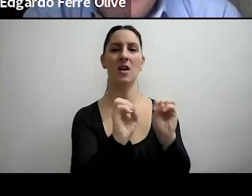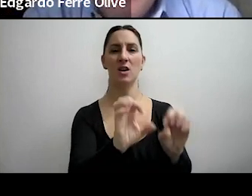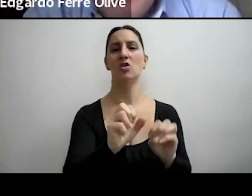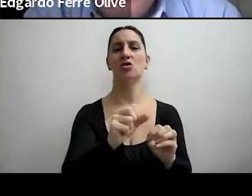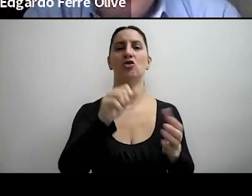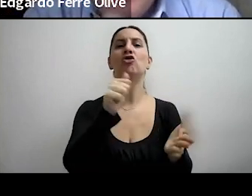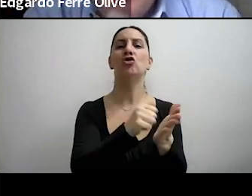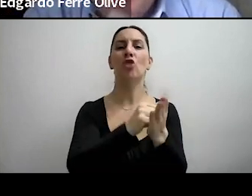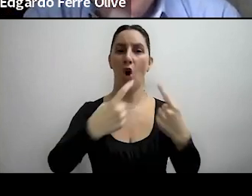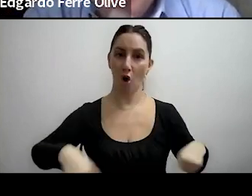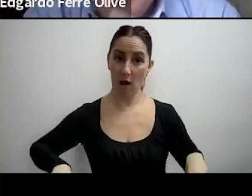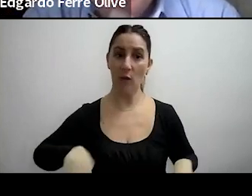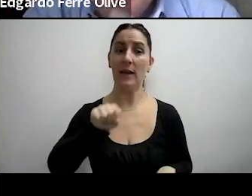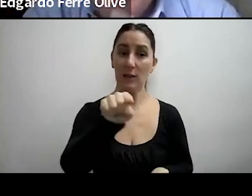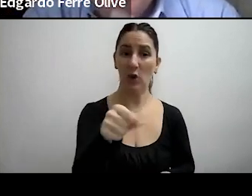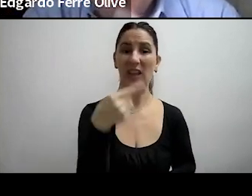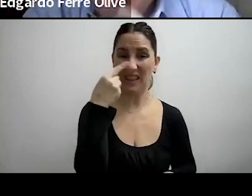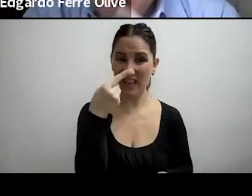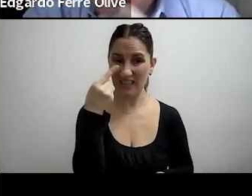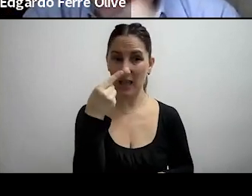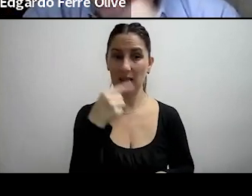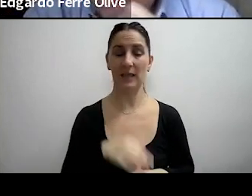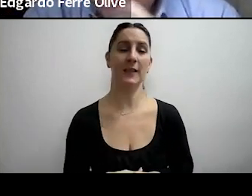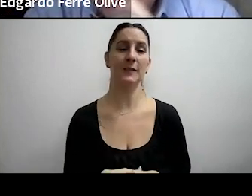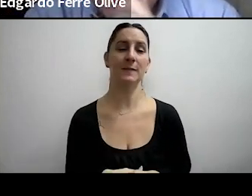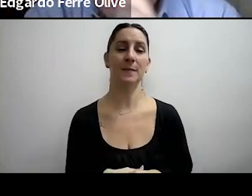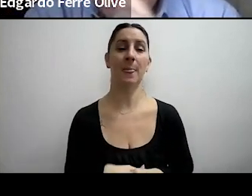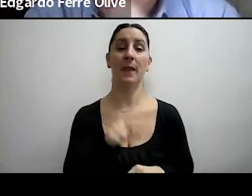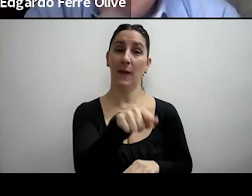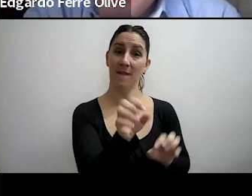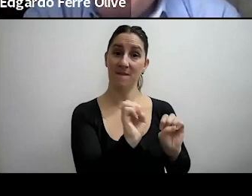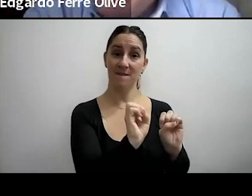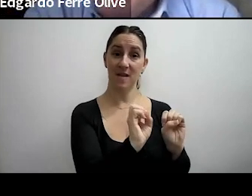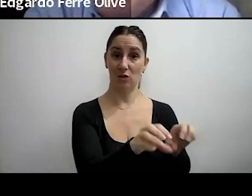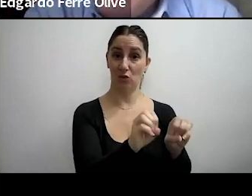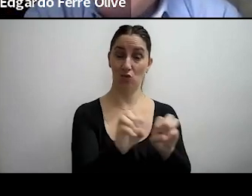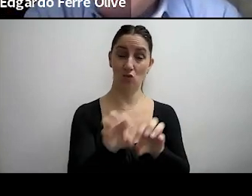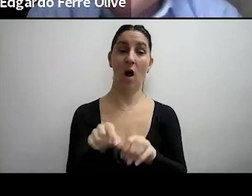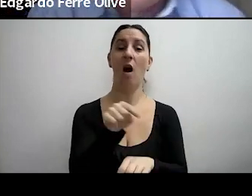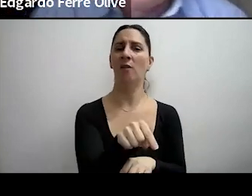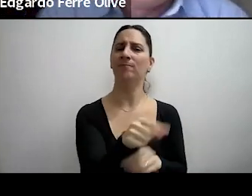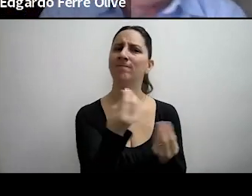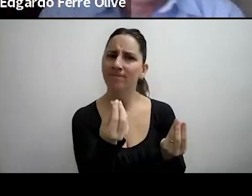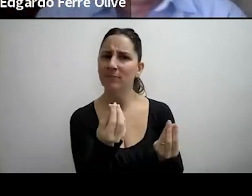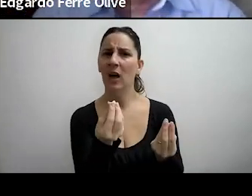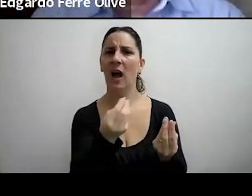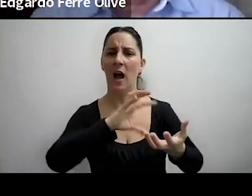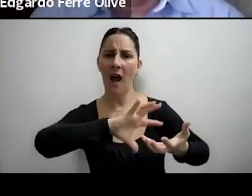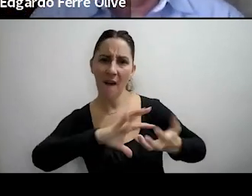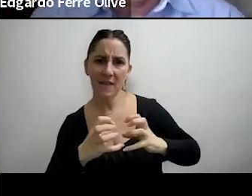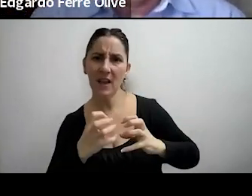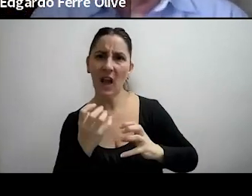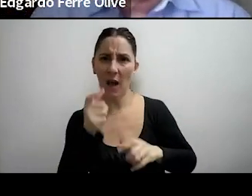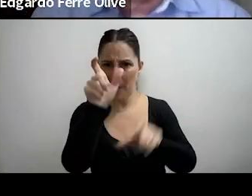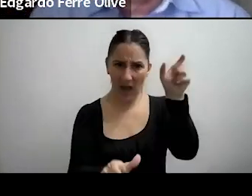Y es interesante esto de los residuos porque hay que ver si los residuos en sí, qué efecto tienen, si van a afectar a las generaciones futuras o